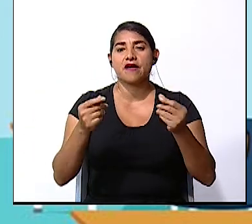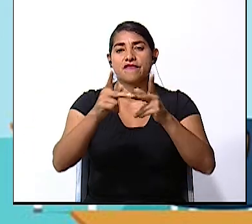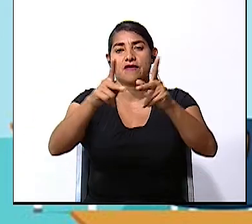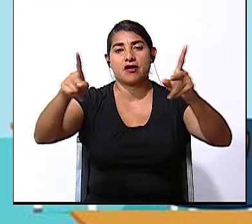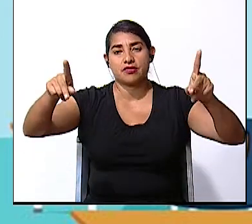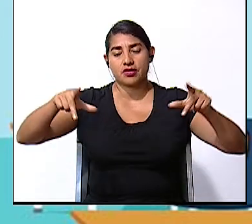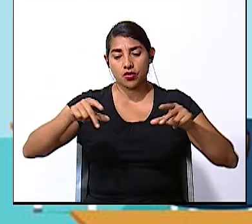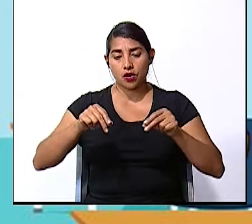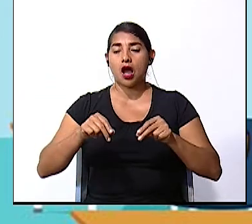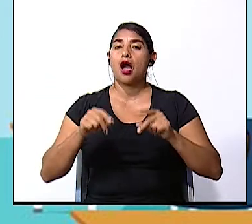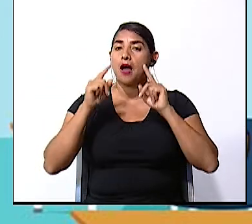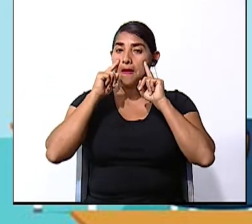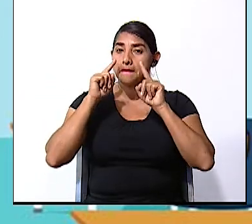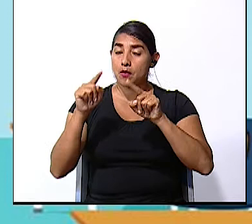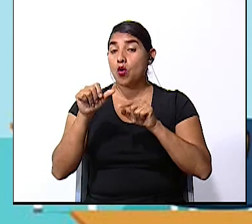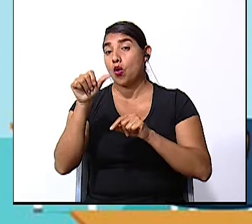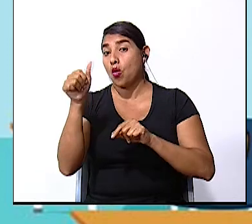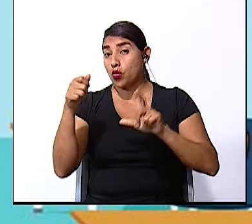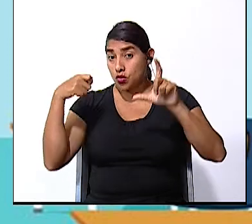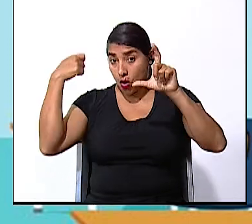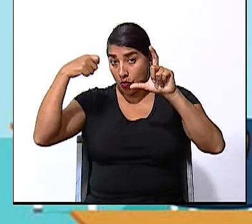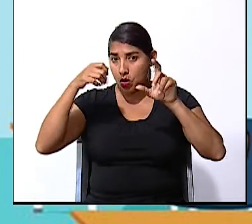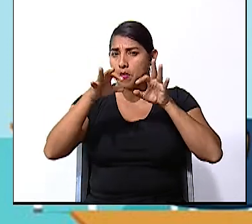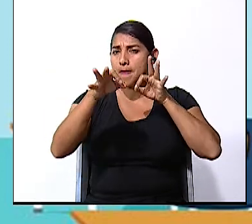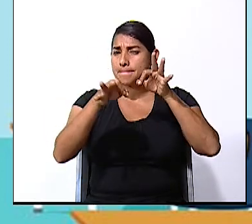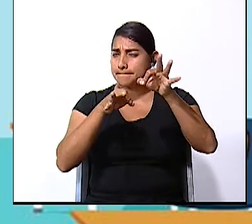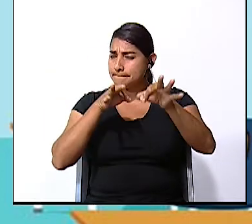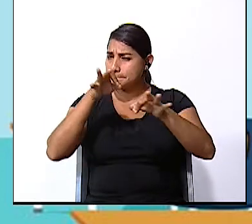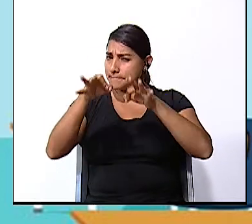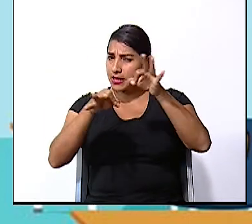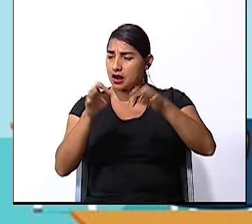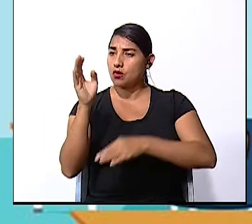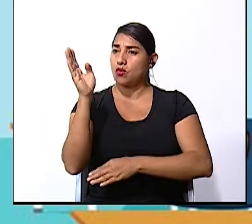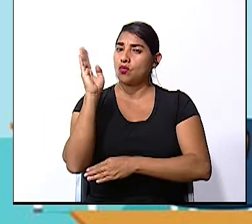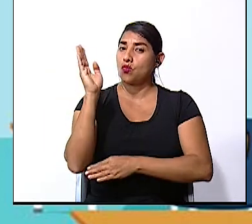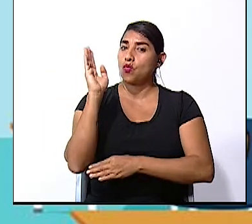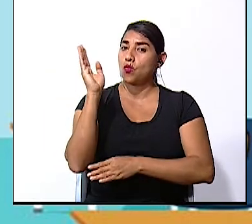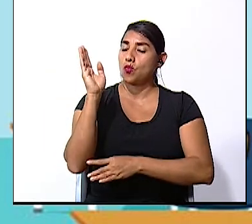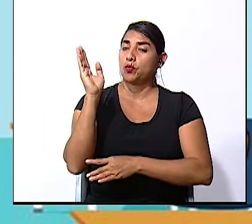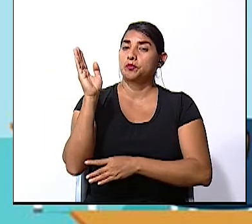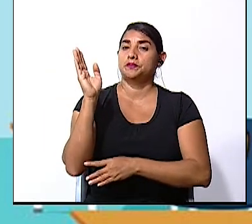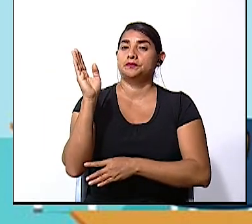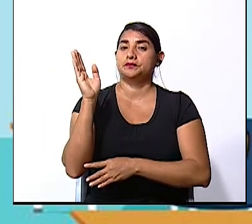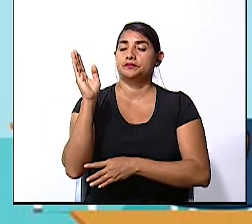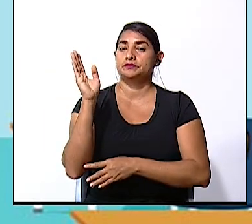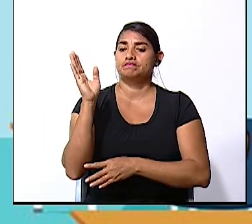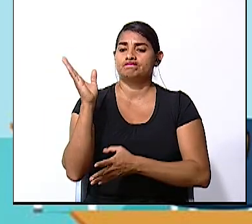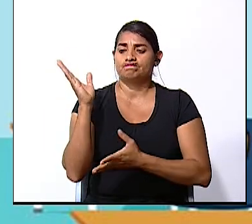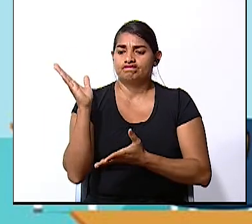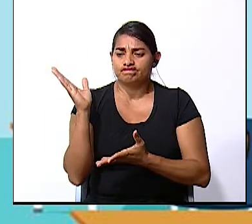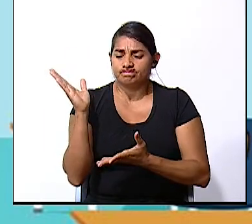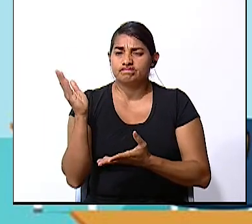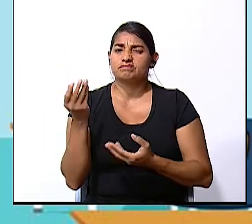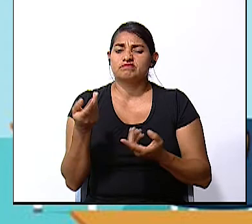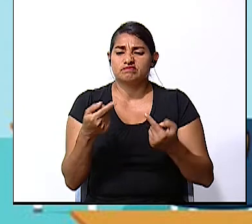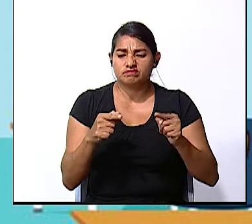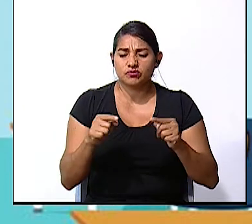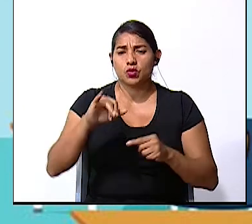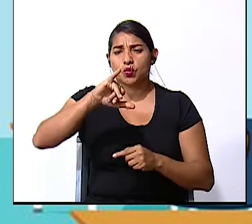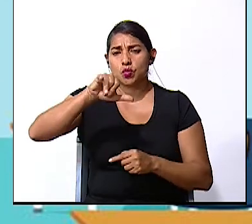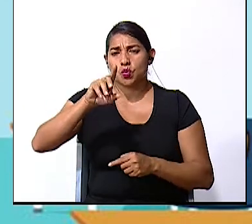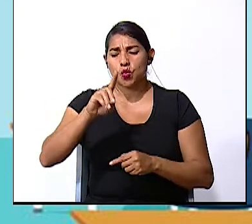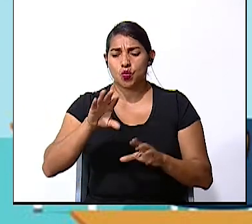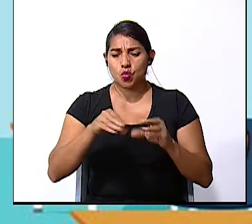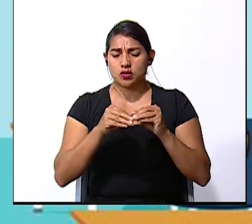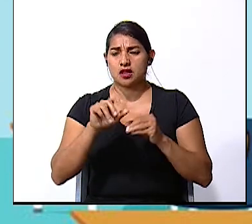He preparado un video para poder exponerles a ustedes. Entonces, ¿qué fue la Junta de